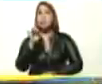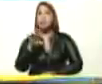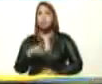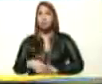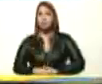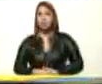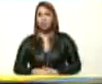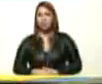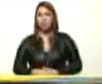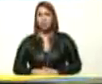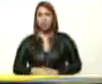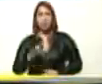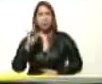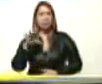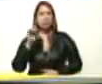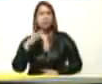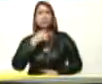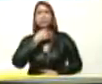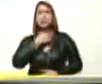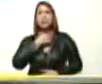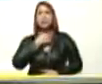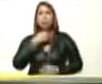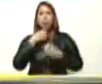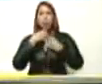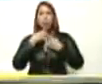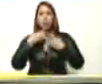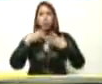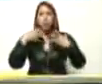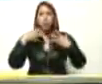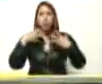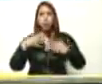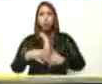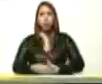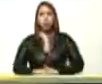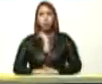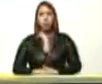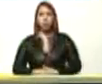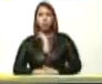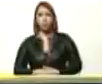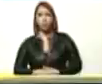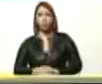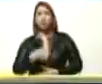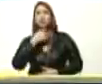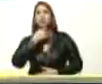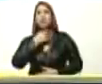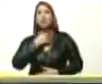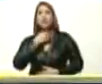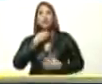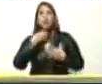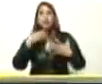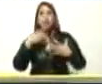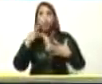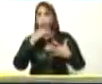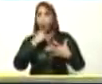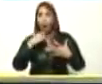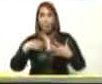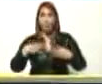Da gran dolor de la garganta, inflamación de la garganta. O la inflamación no se produce en los pulmones,